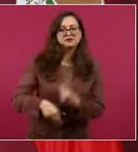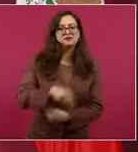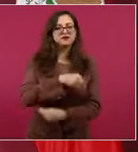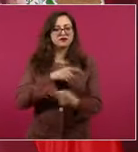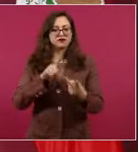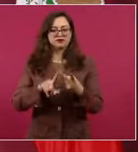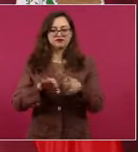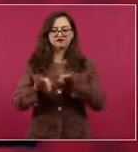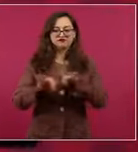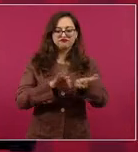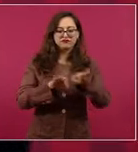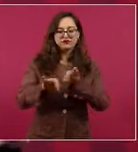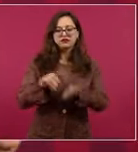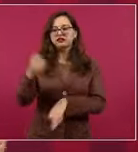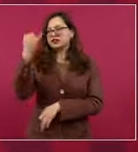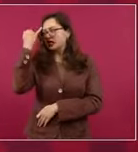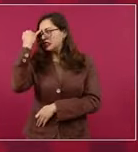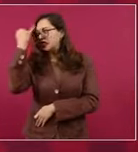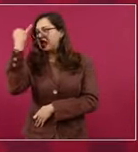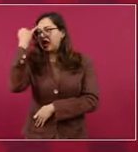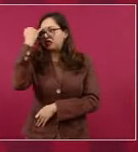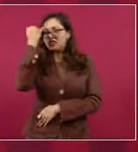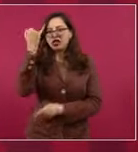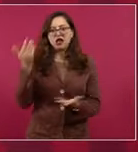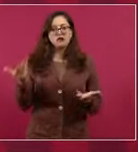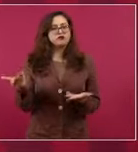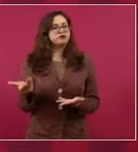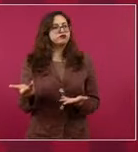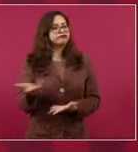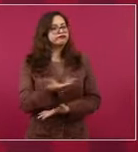la creatividad de nuestros pueblos.